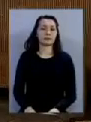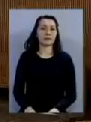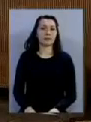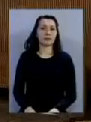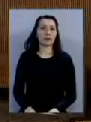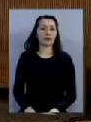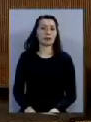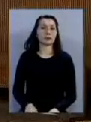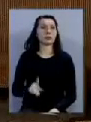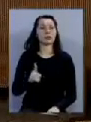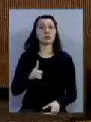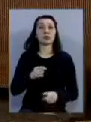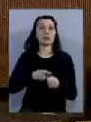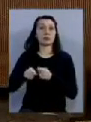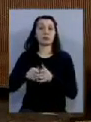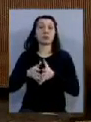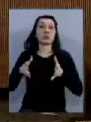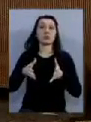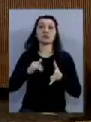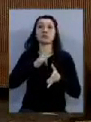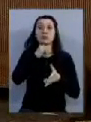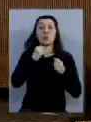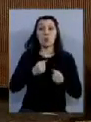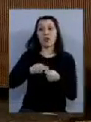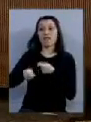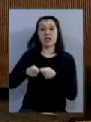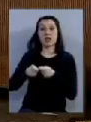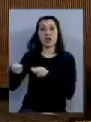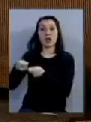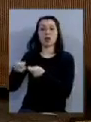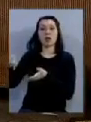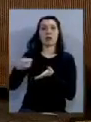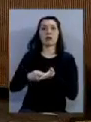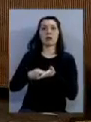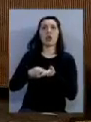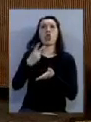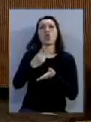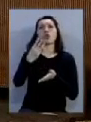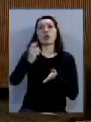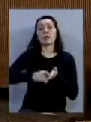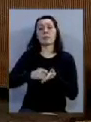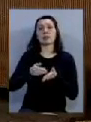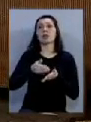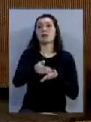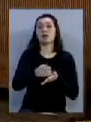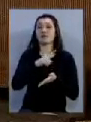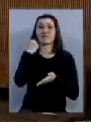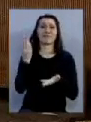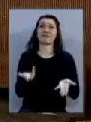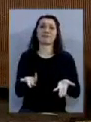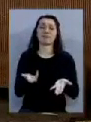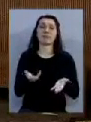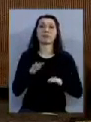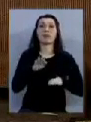el tema que nos damos abasto. Porque, por ejemplo, yo puedo vender por una tienda y me van a pedir un mueble y decir 2 o 3 meses más. No va a resultar.